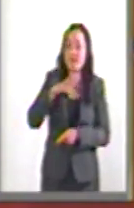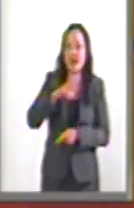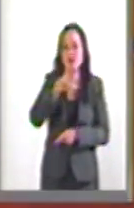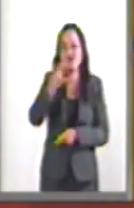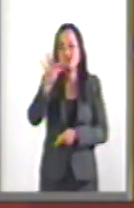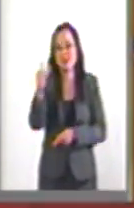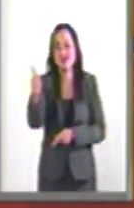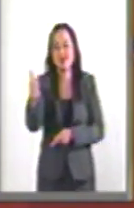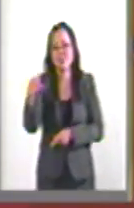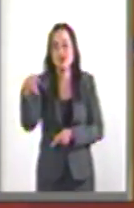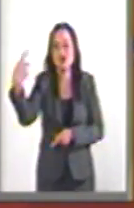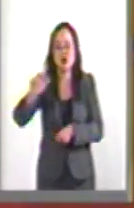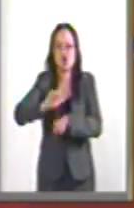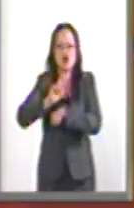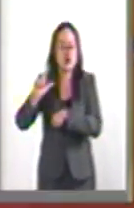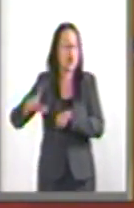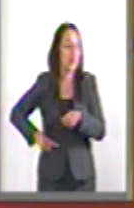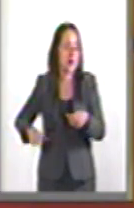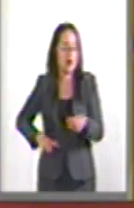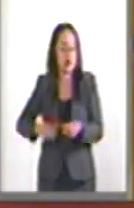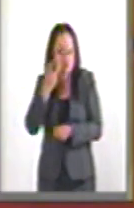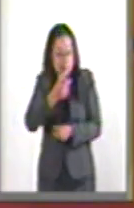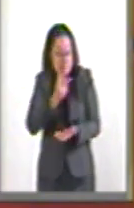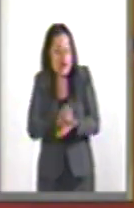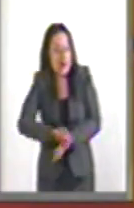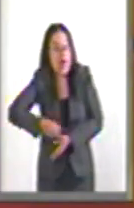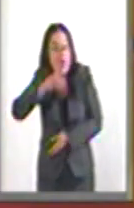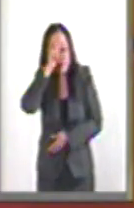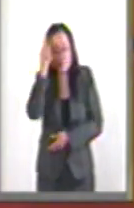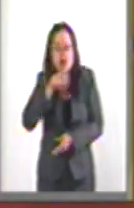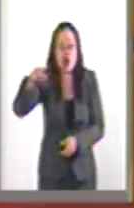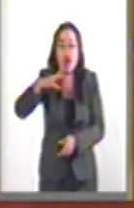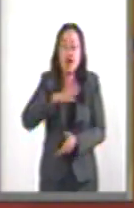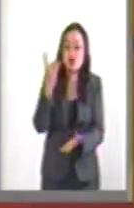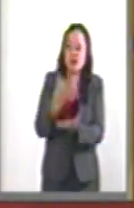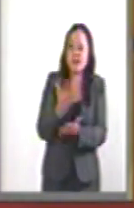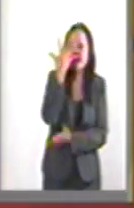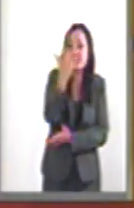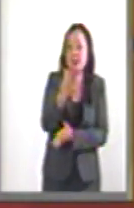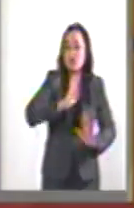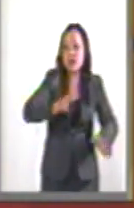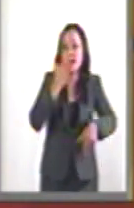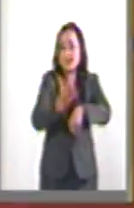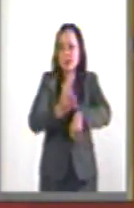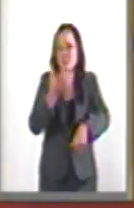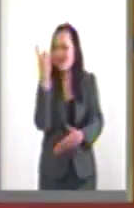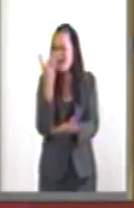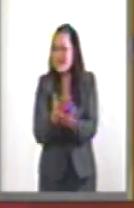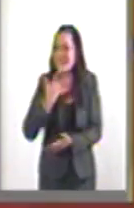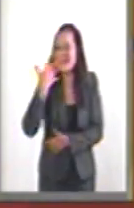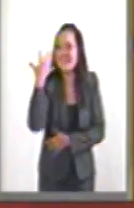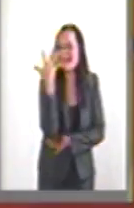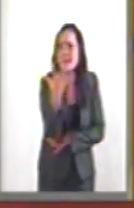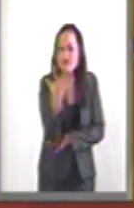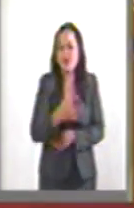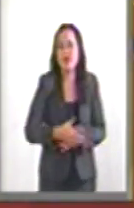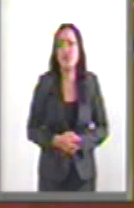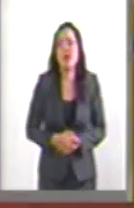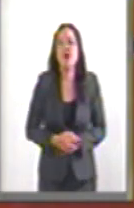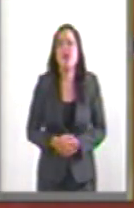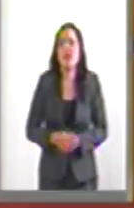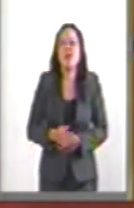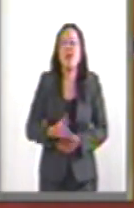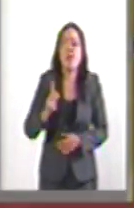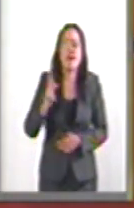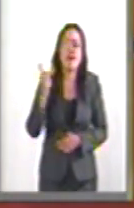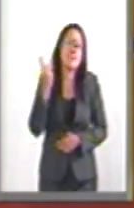846. Así de grave. Y solo 5 casos han sido castigados. La Procuraduría,